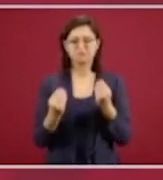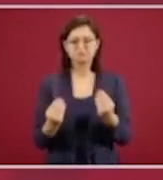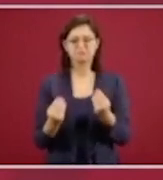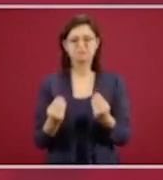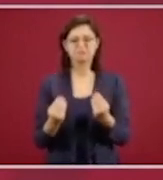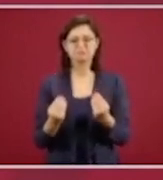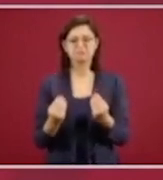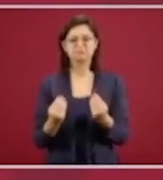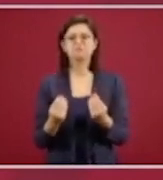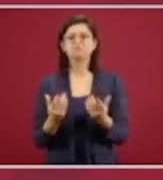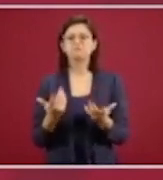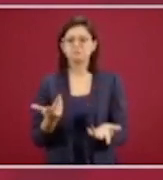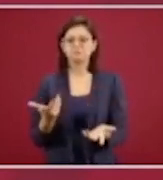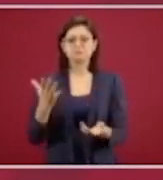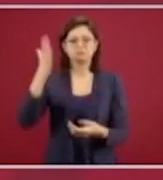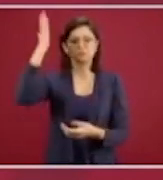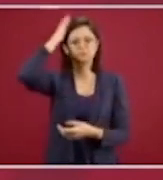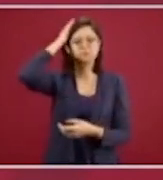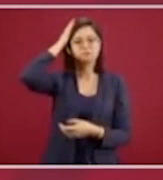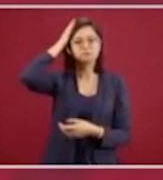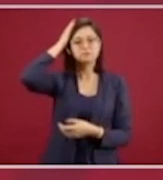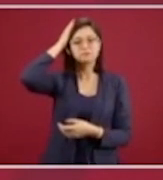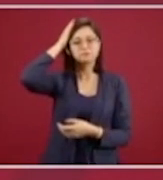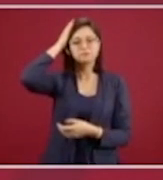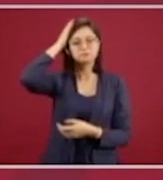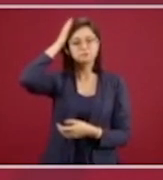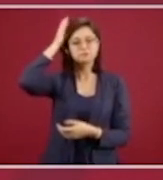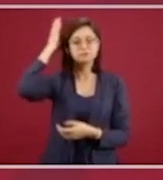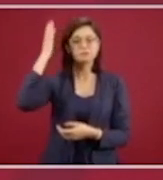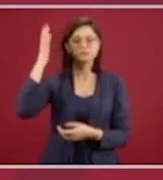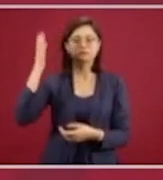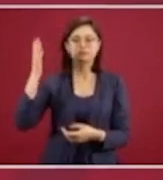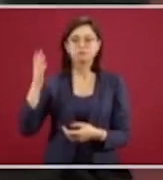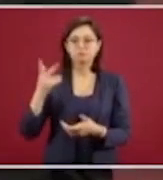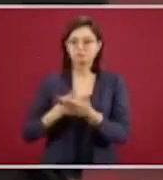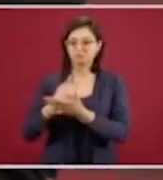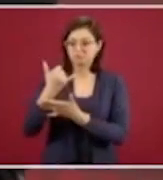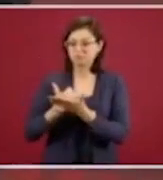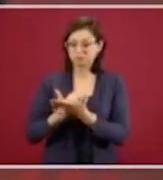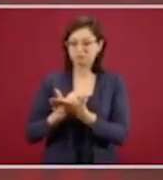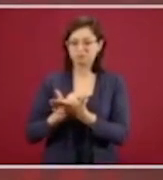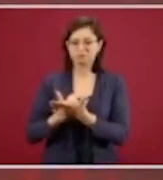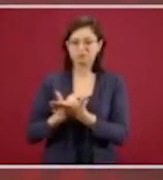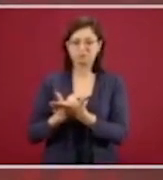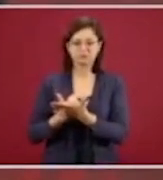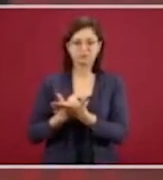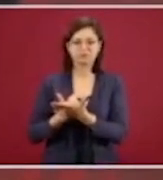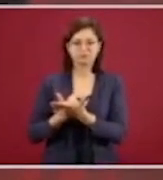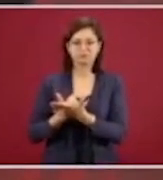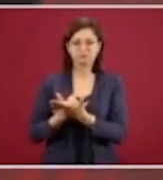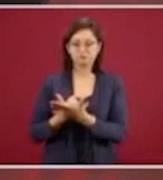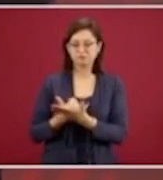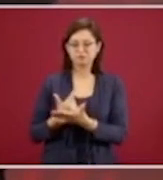y está encabezando un proyecto